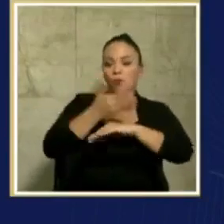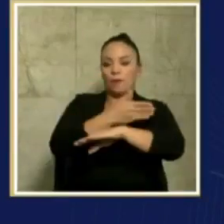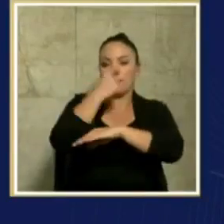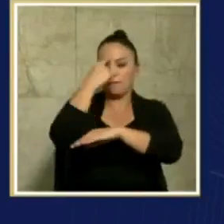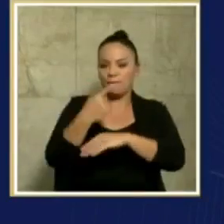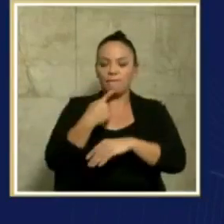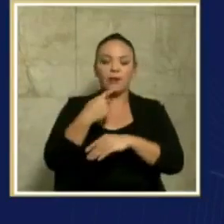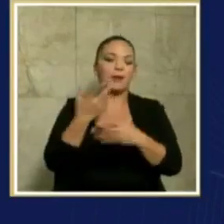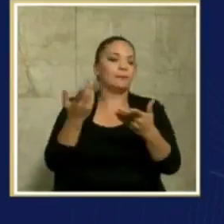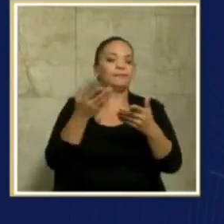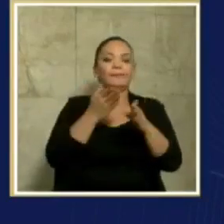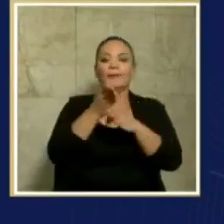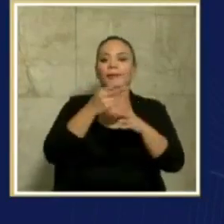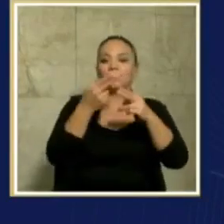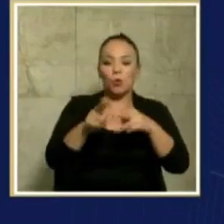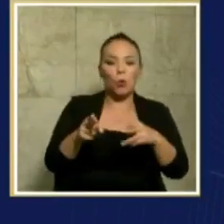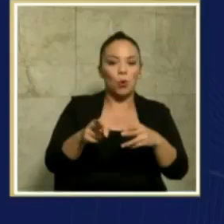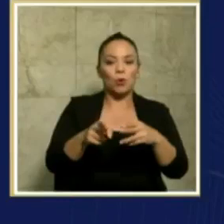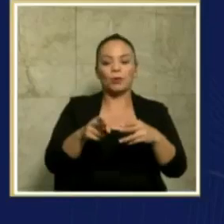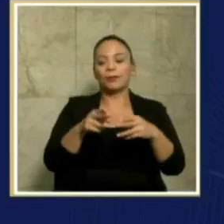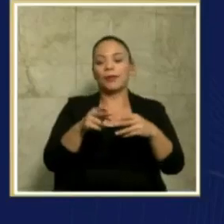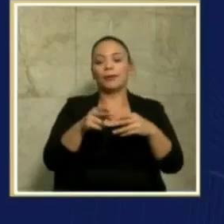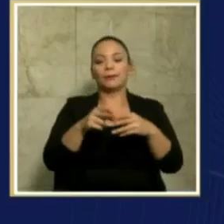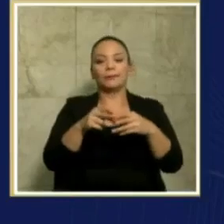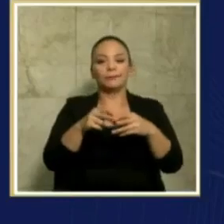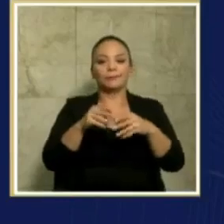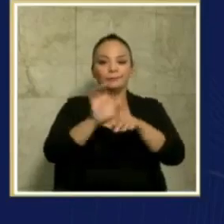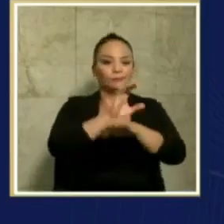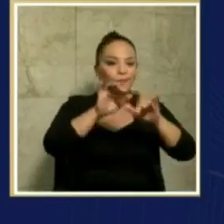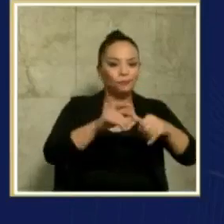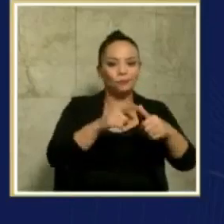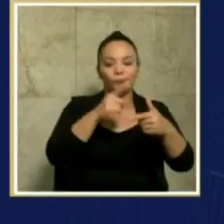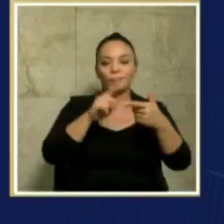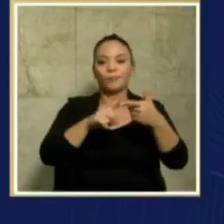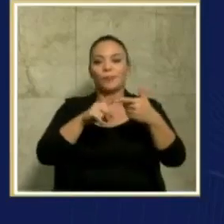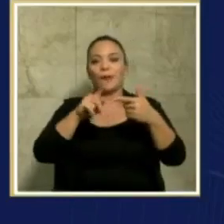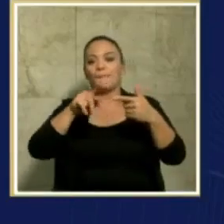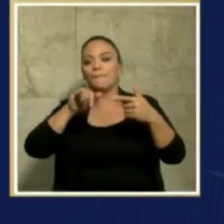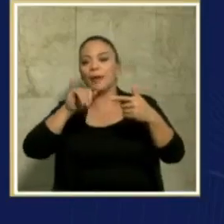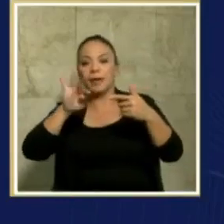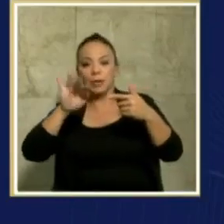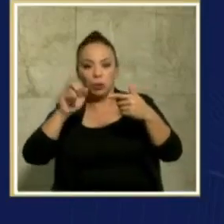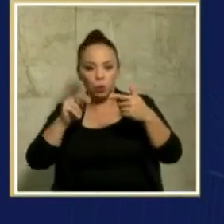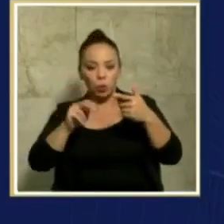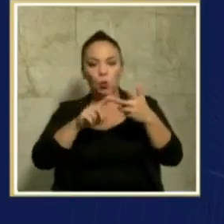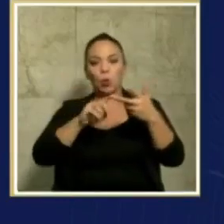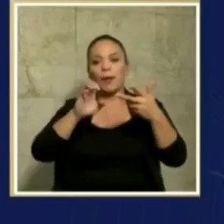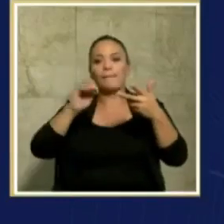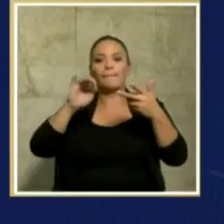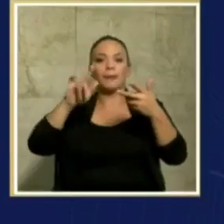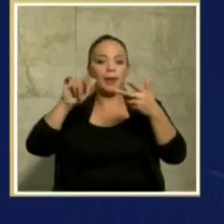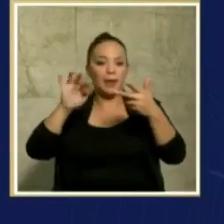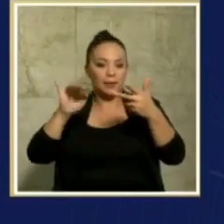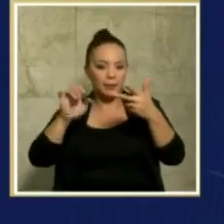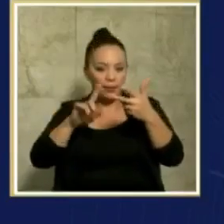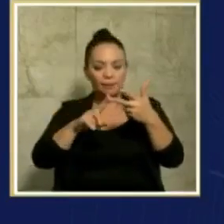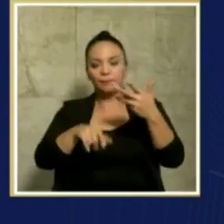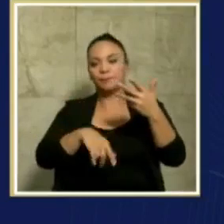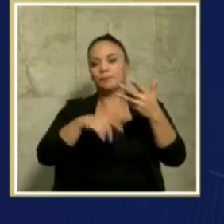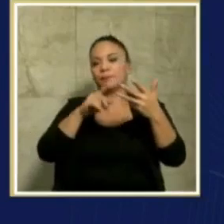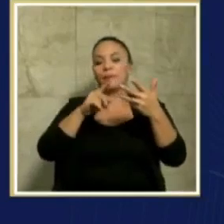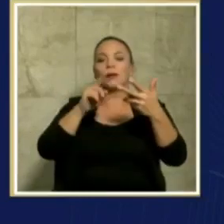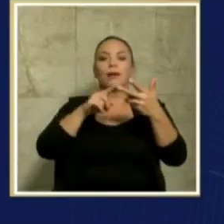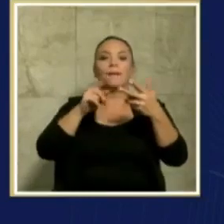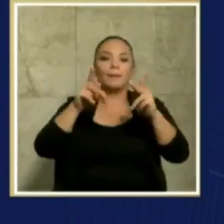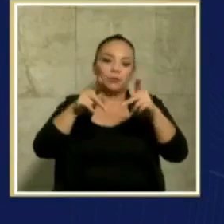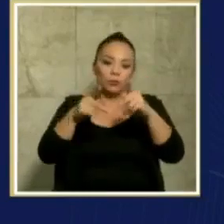en ciberseguridad, Python, que el INE ha puesto a disposición en coordinación con el MISID. Estoy hablando de Empléate, dirigido a jóvenes que además se encuentran por debajo de la